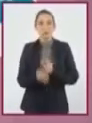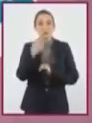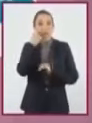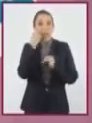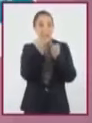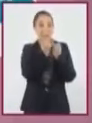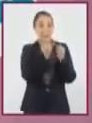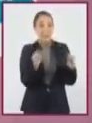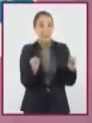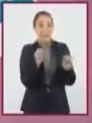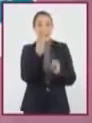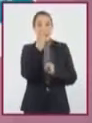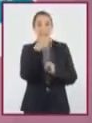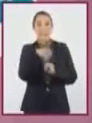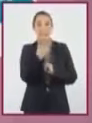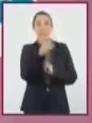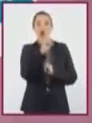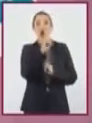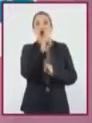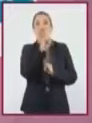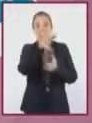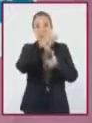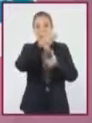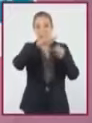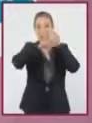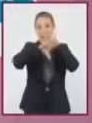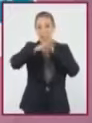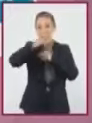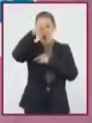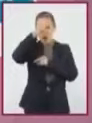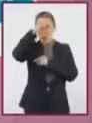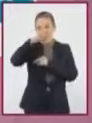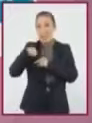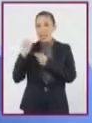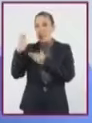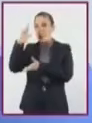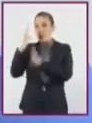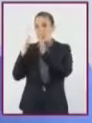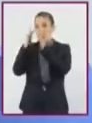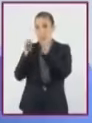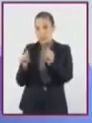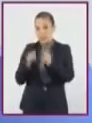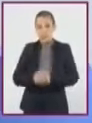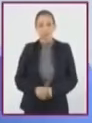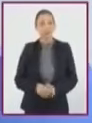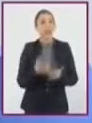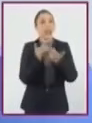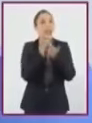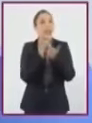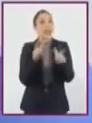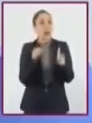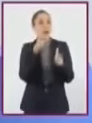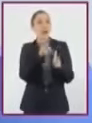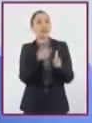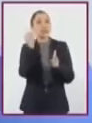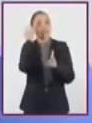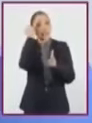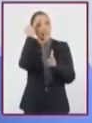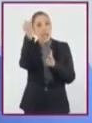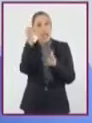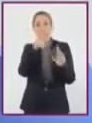la independencia de las 13 colonias de América y la Revolución Francesa. El liberalismo es una